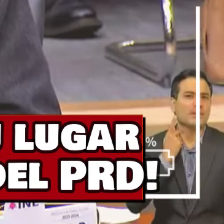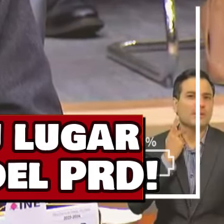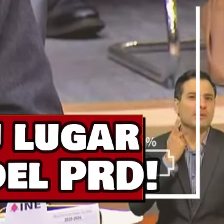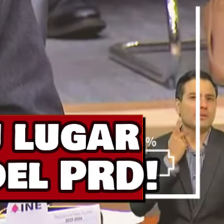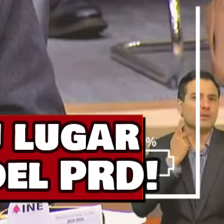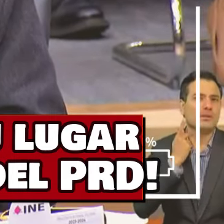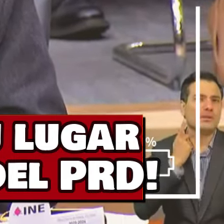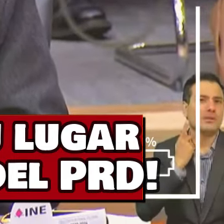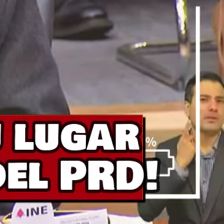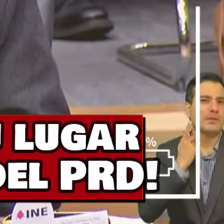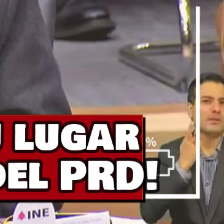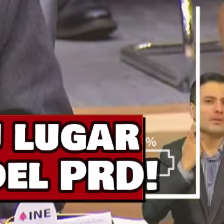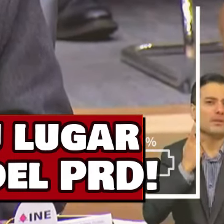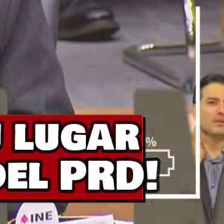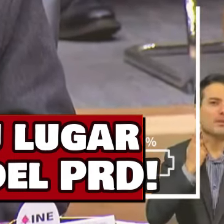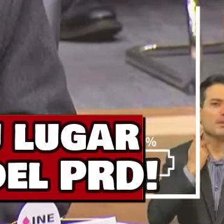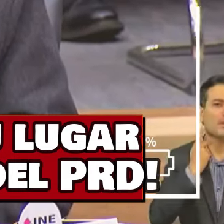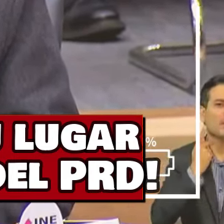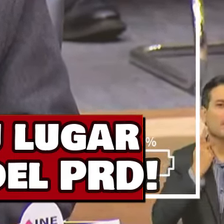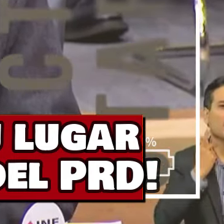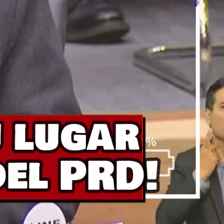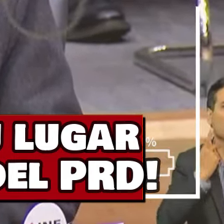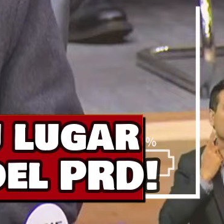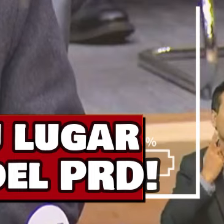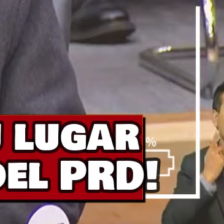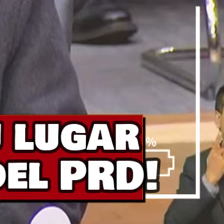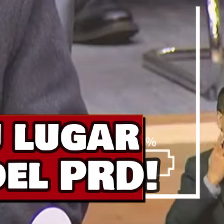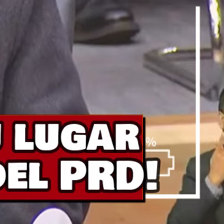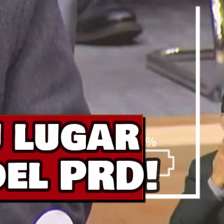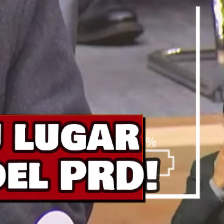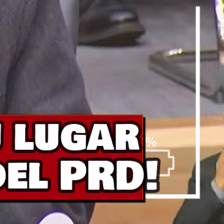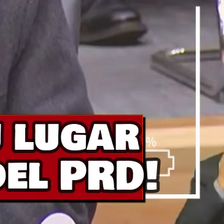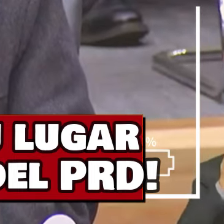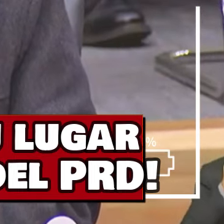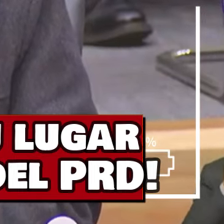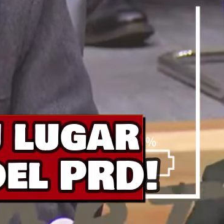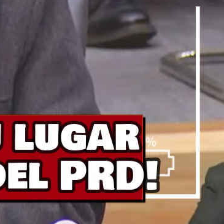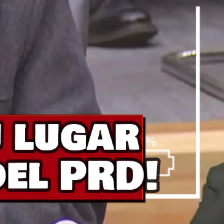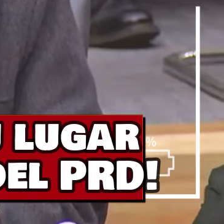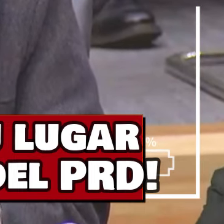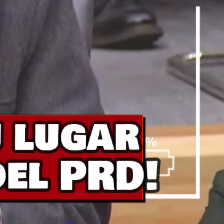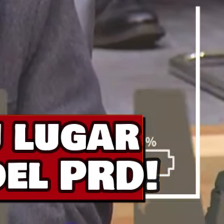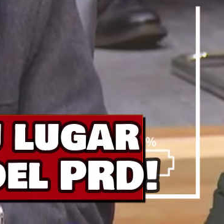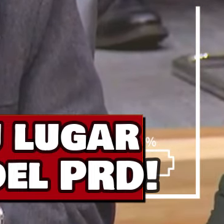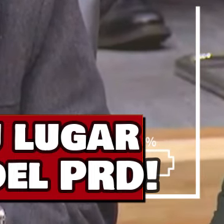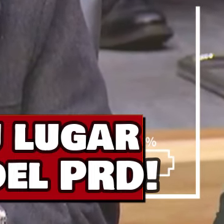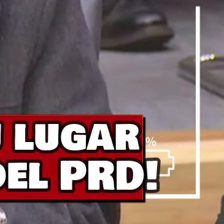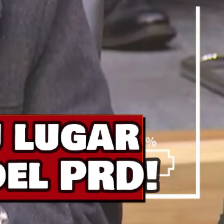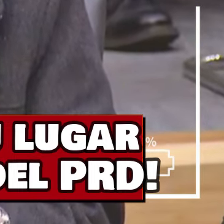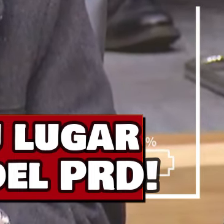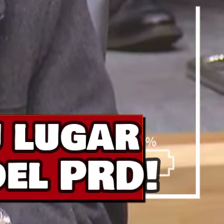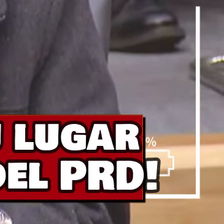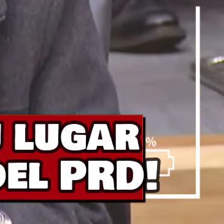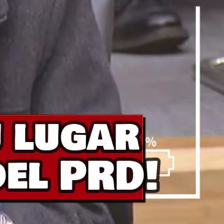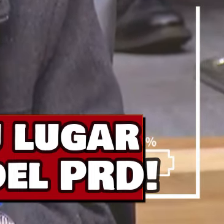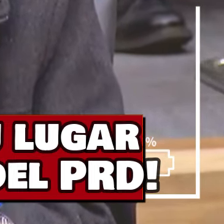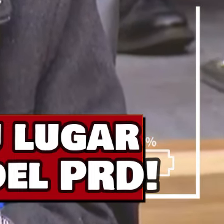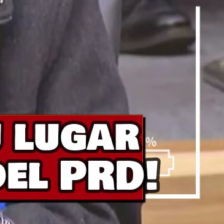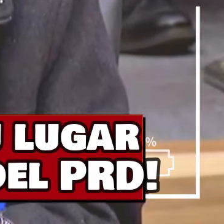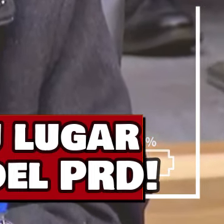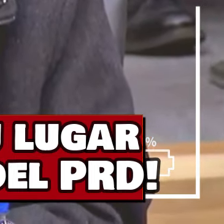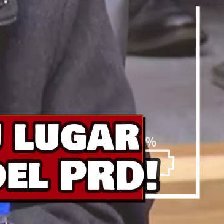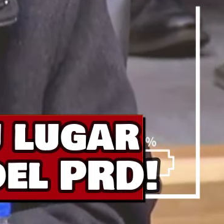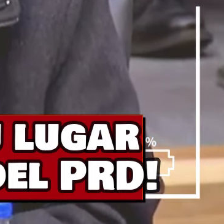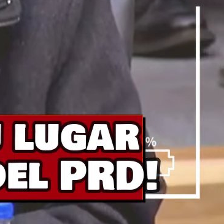para aspirantes, proponiendo una sanción individual según cada caso, con posibilidad de aplicar desde amonestaciones hasta multas.